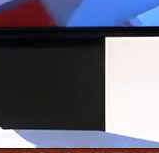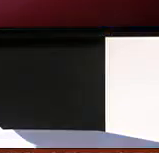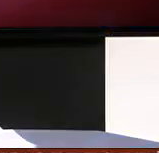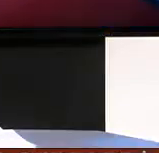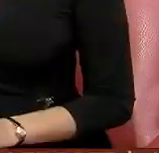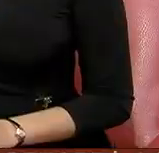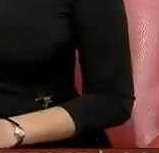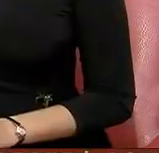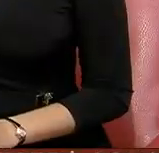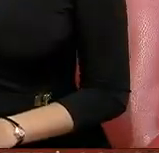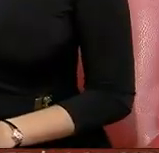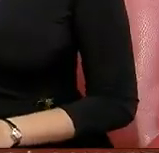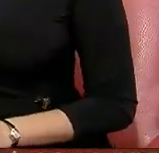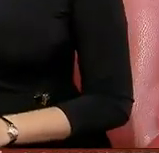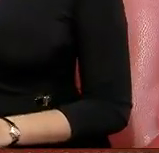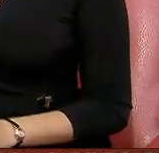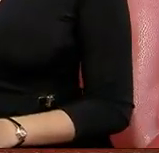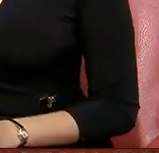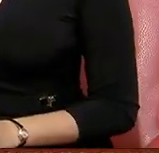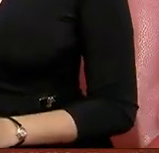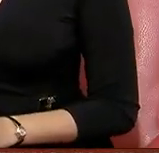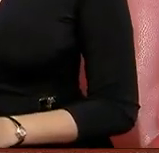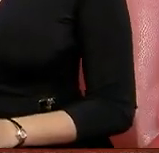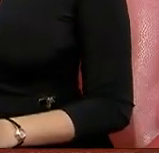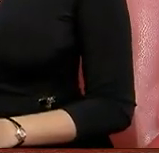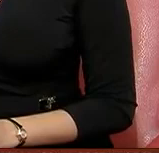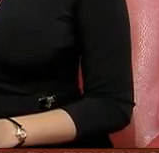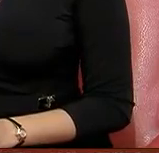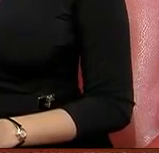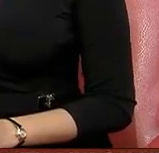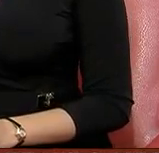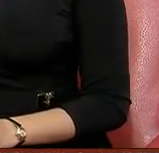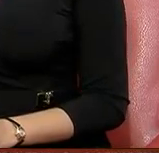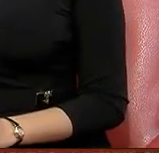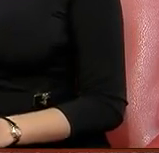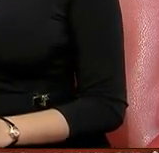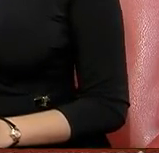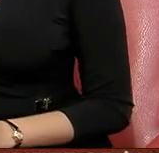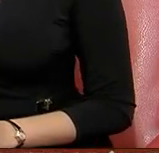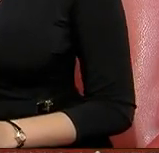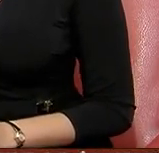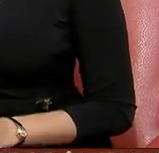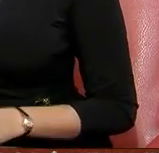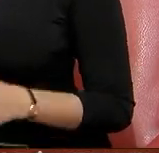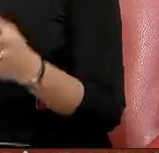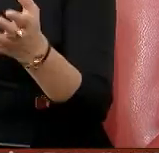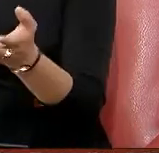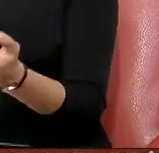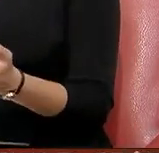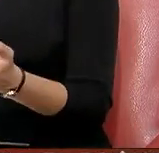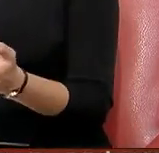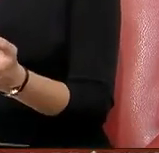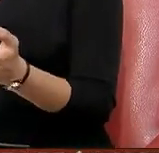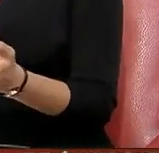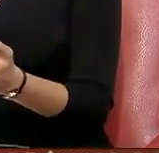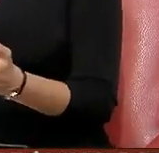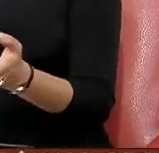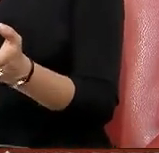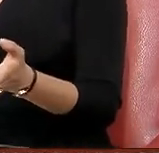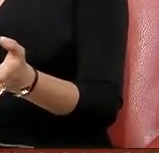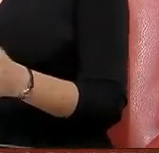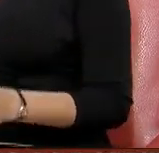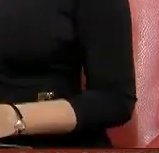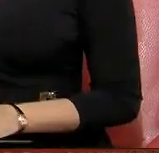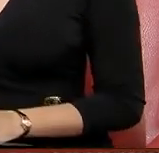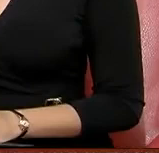semana. Muy buenos días, Omar, Pati, igualmente para ustedes un excelente inicio de semana y sobre todo para usted quien nos ve desde